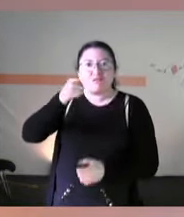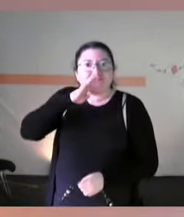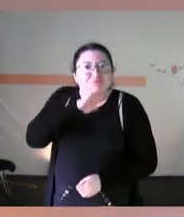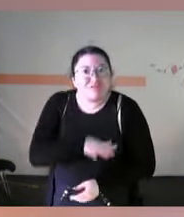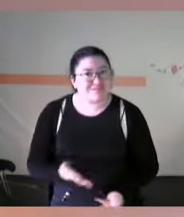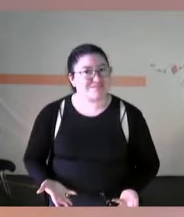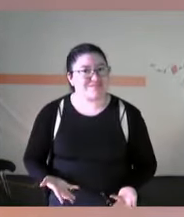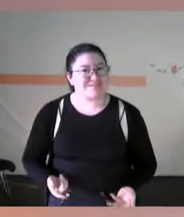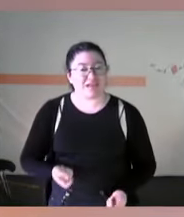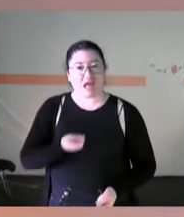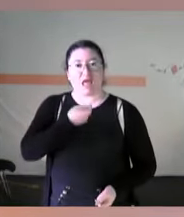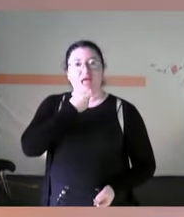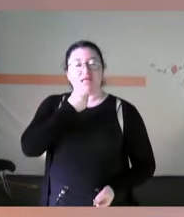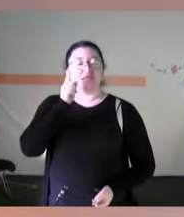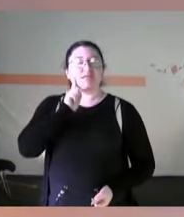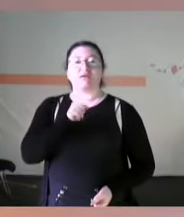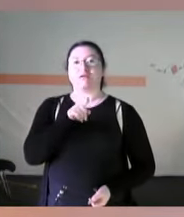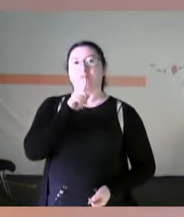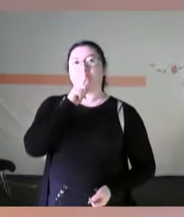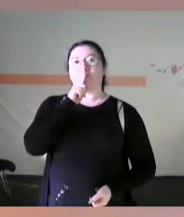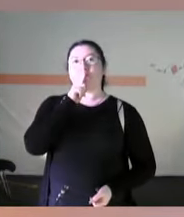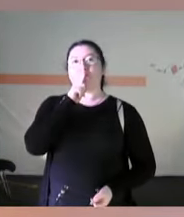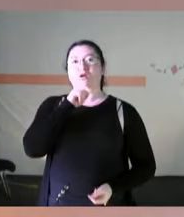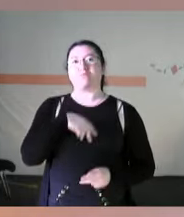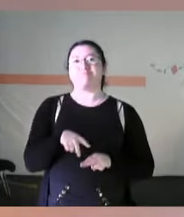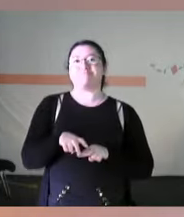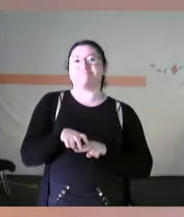Las niñas tienen que ser calladitas y sentarse bien.